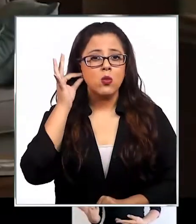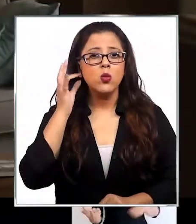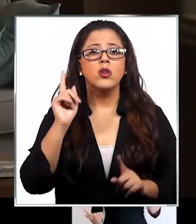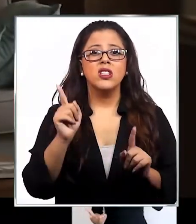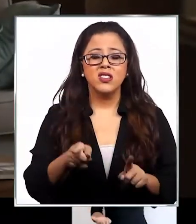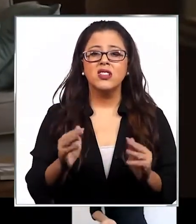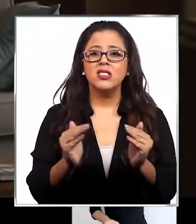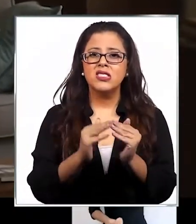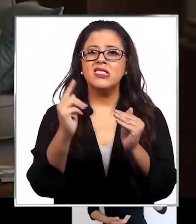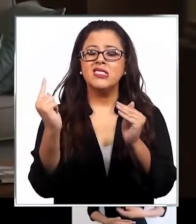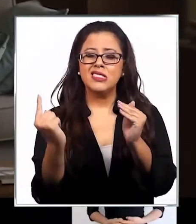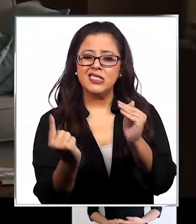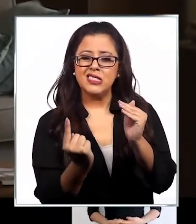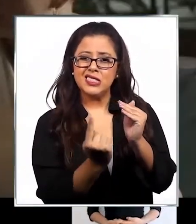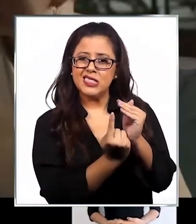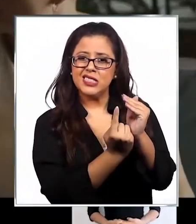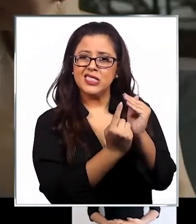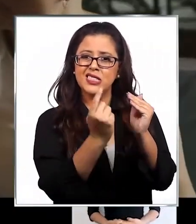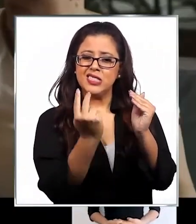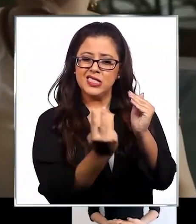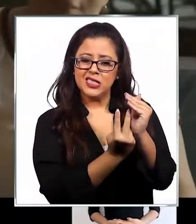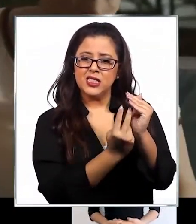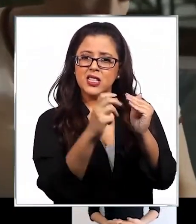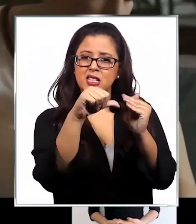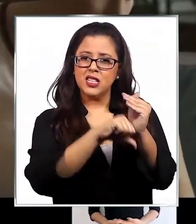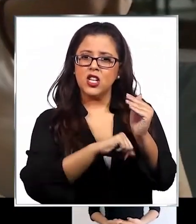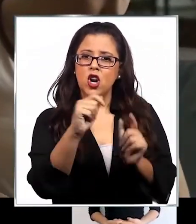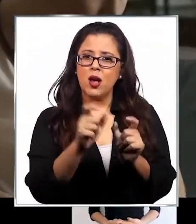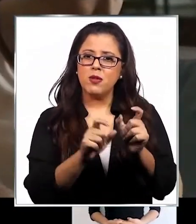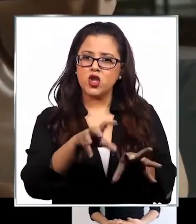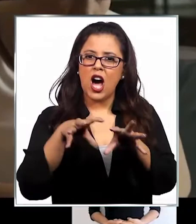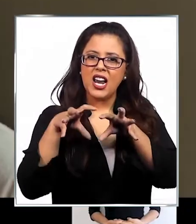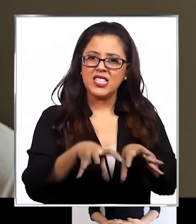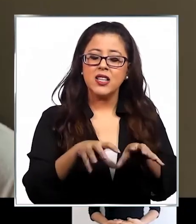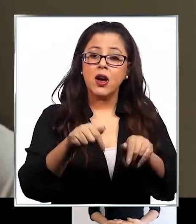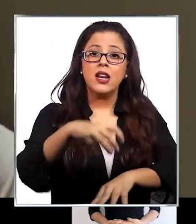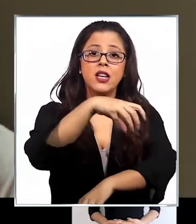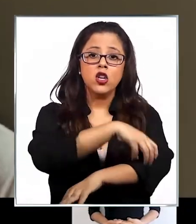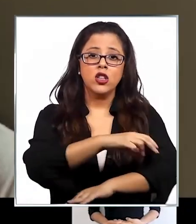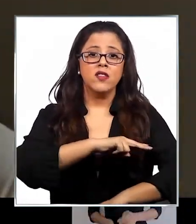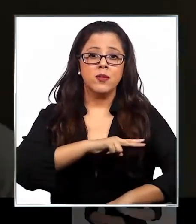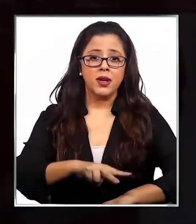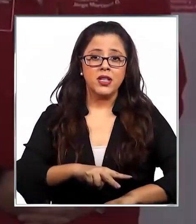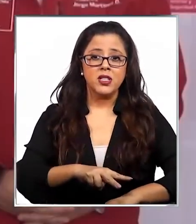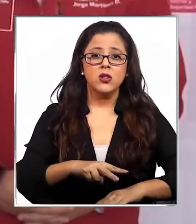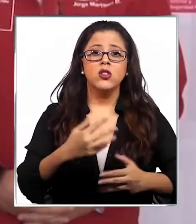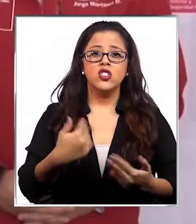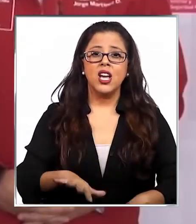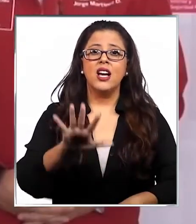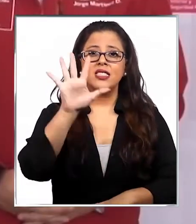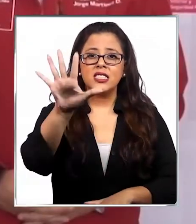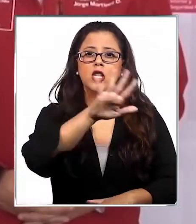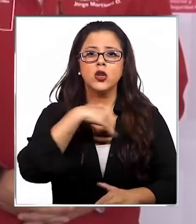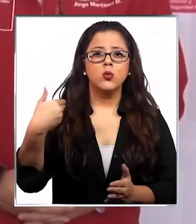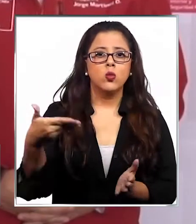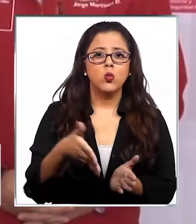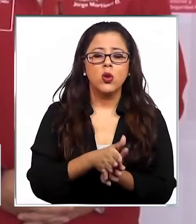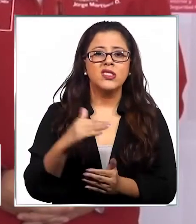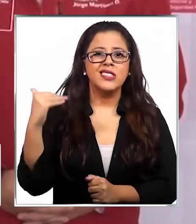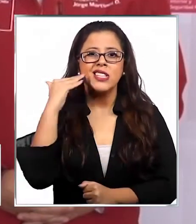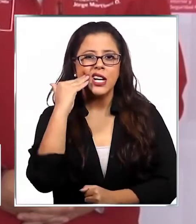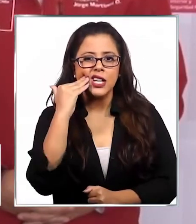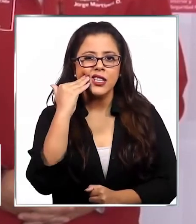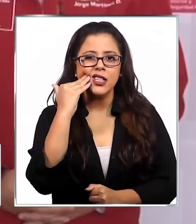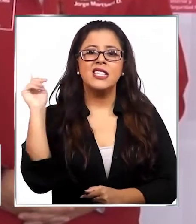deben confinarse con sus agresores. En nuestra región de Valparaíso, en lo que va del año, ya han ocurrido 5 femicidios